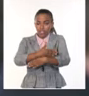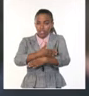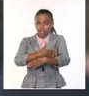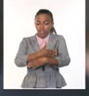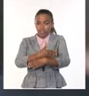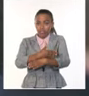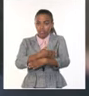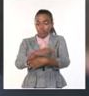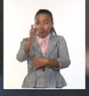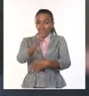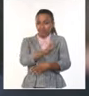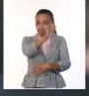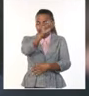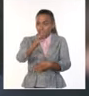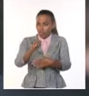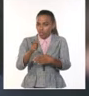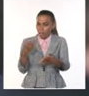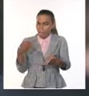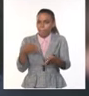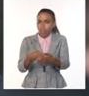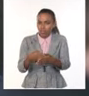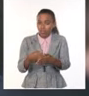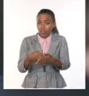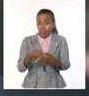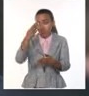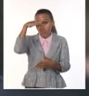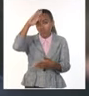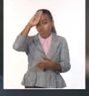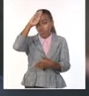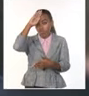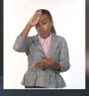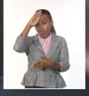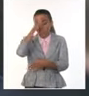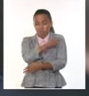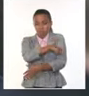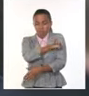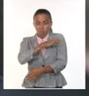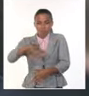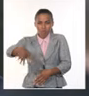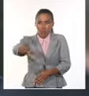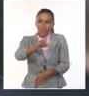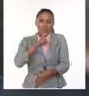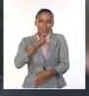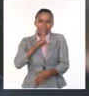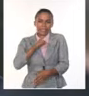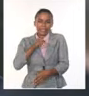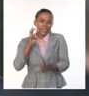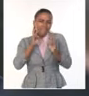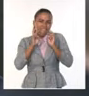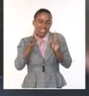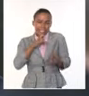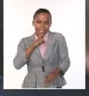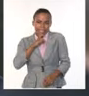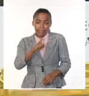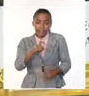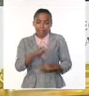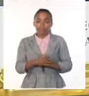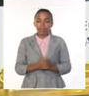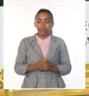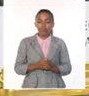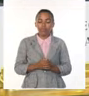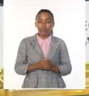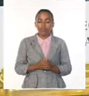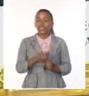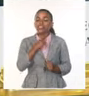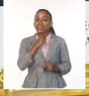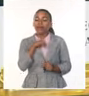la vida cotidiana del pueblo. La injusta inclusión de Cuba en la espuria lista estadounidense de estados